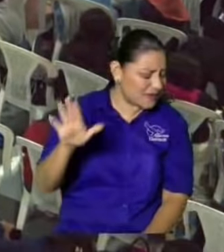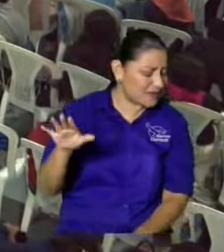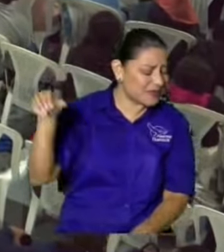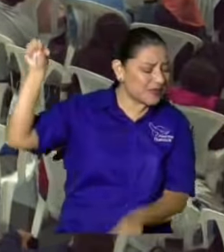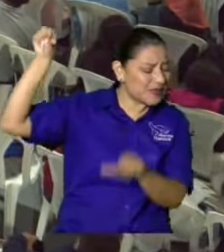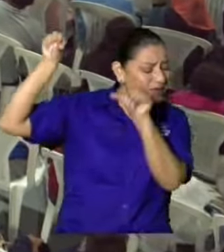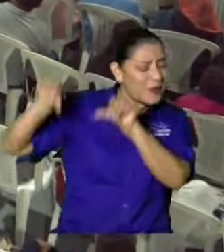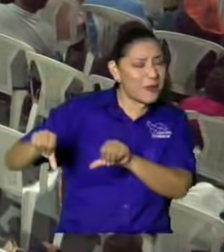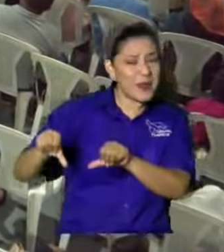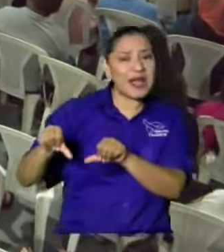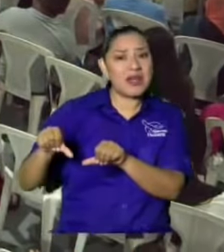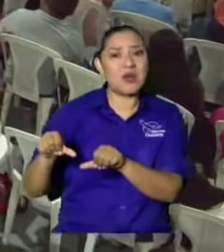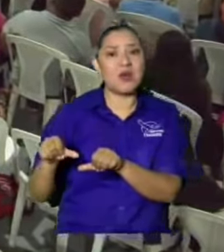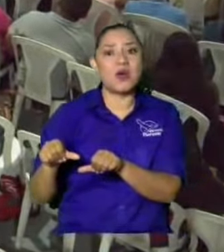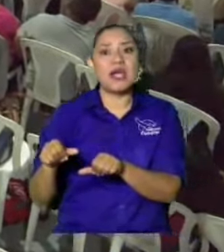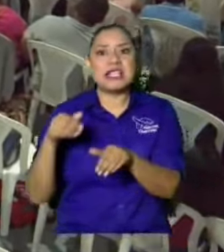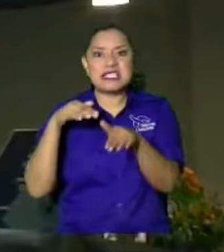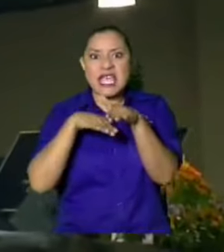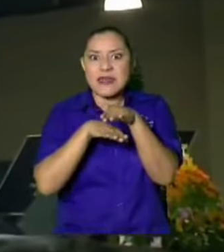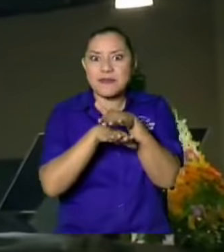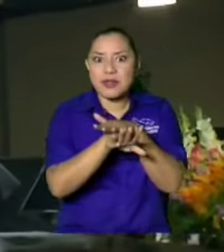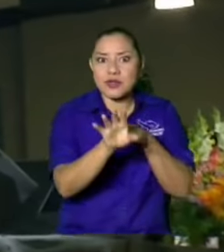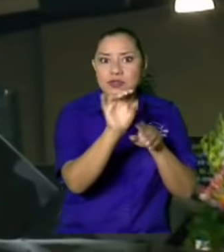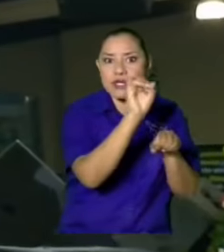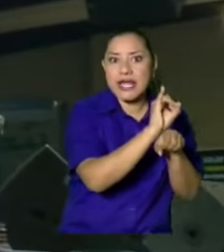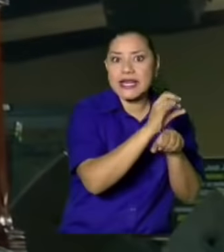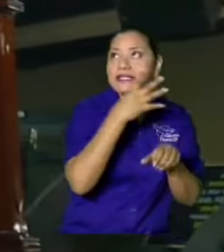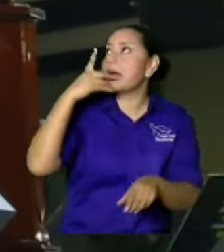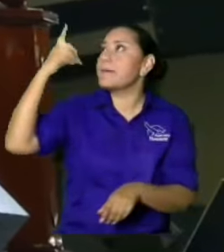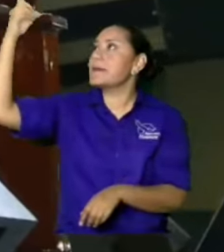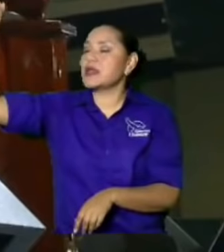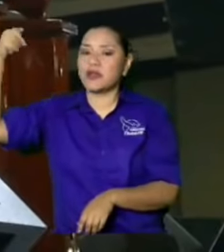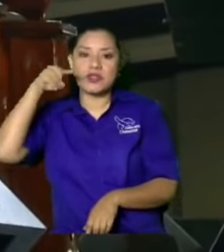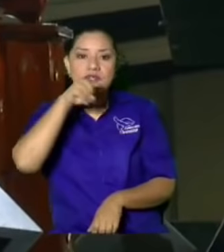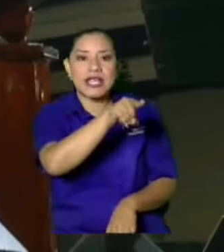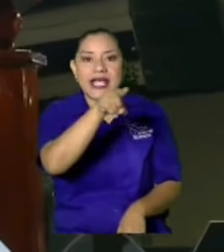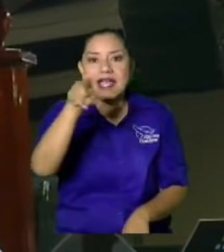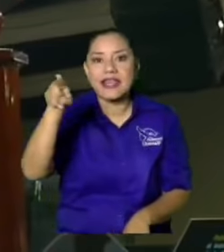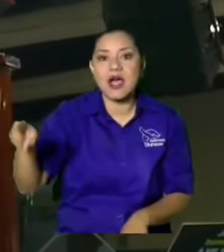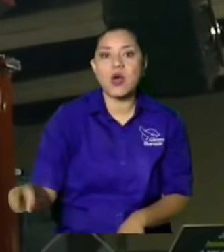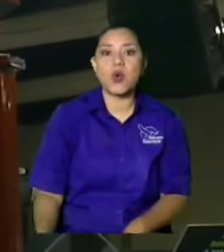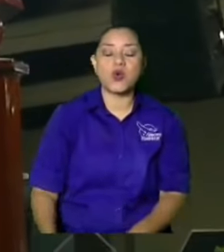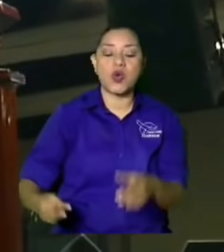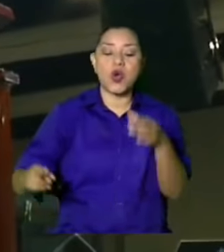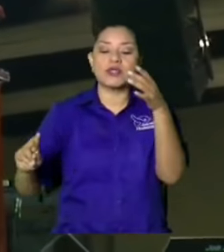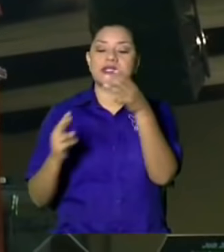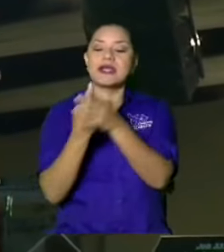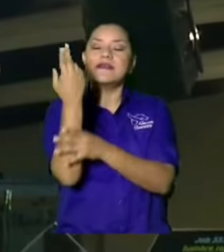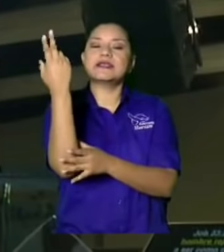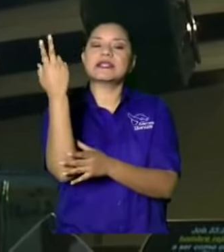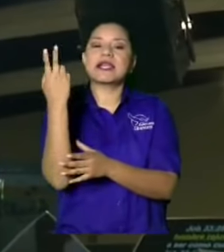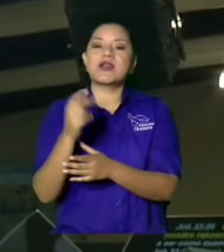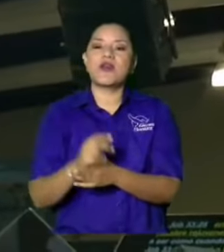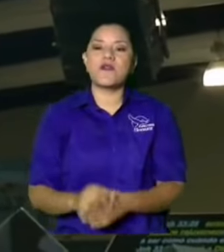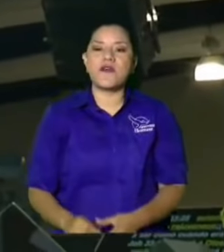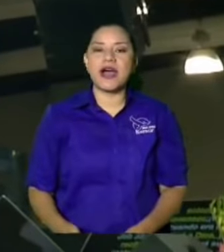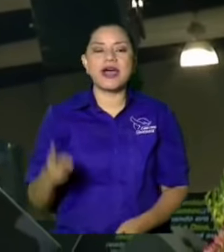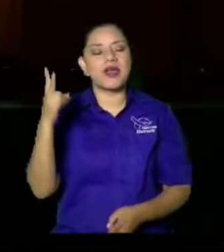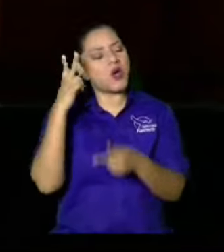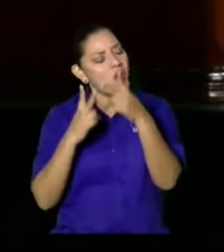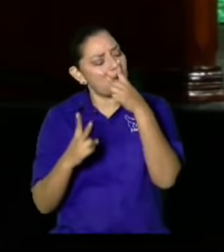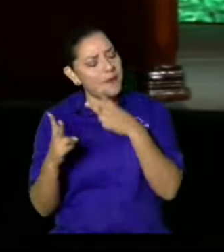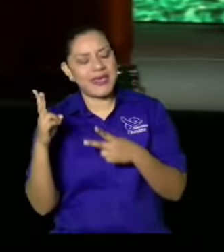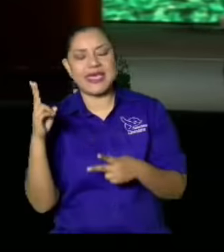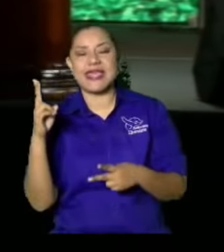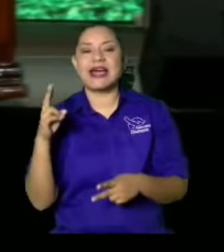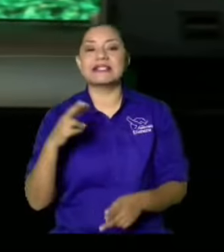La iniquidad se ha metido fuertemente, pero viene Dios y dice: vas a rejuvenecer, te vas a renovar, te vas a renovar. Viene